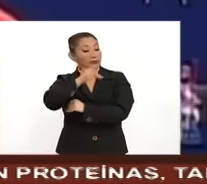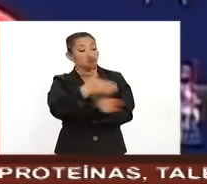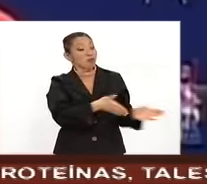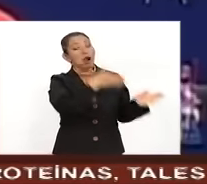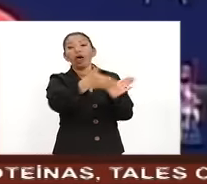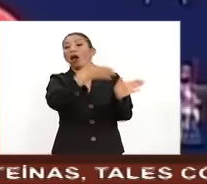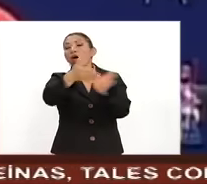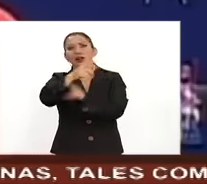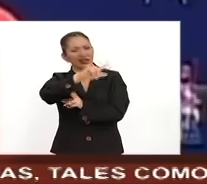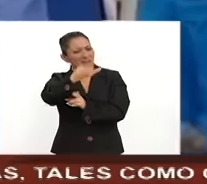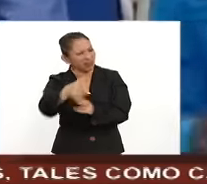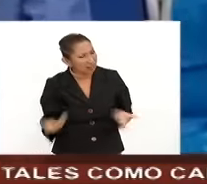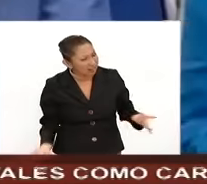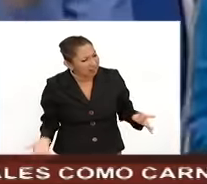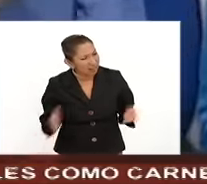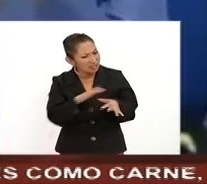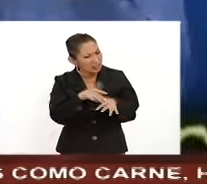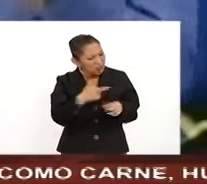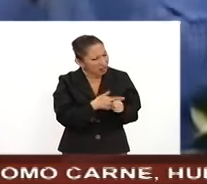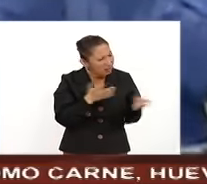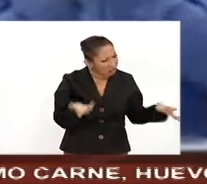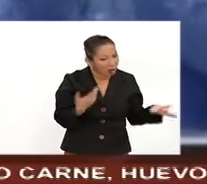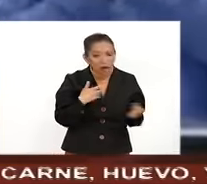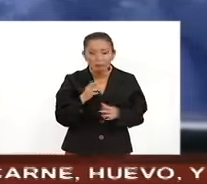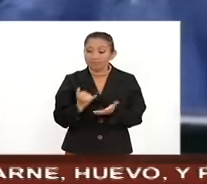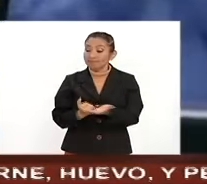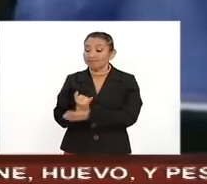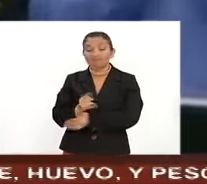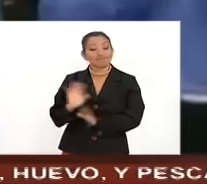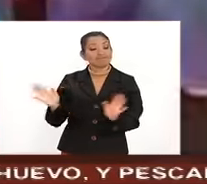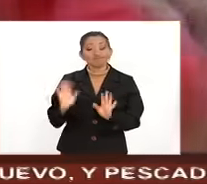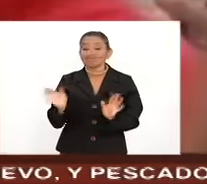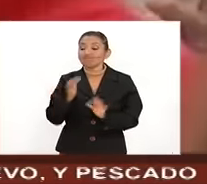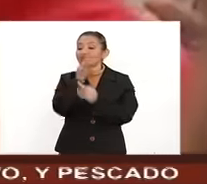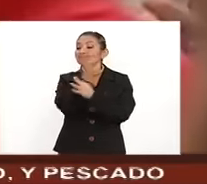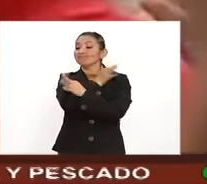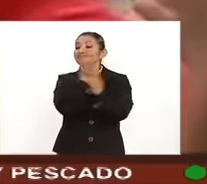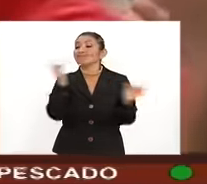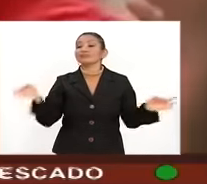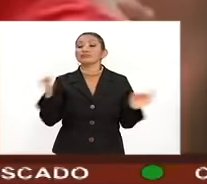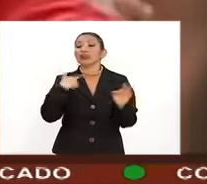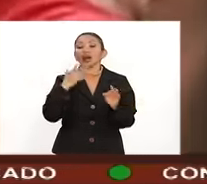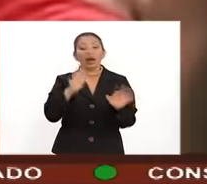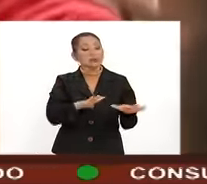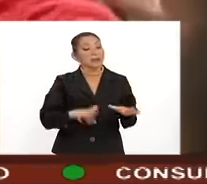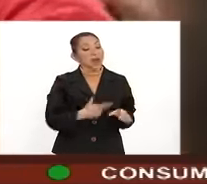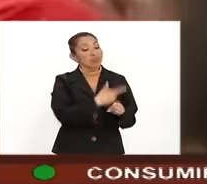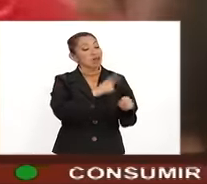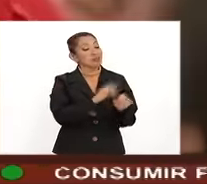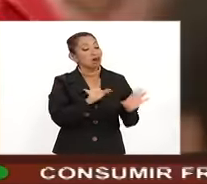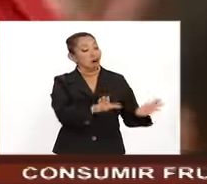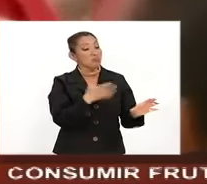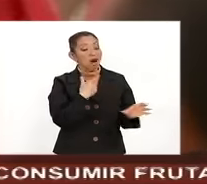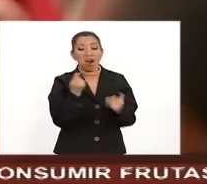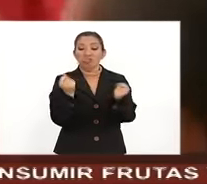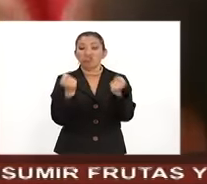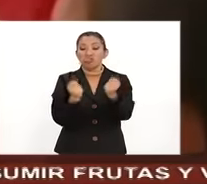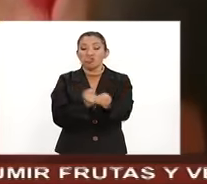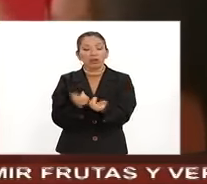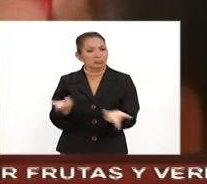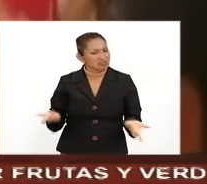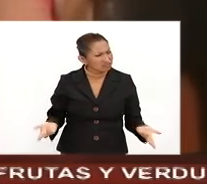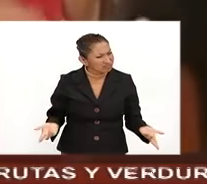esta decisión por parte de la Asamblea Nacional, decide decretar o declarar a la Asamblea Nacional en desacato,